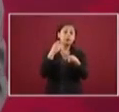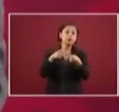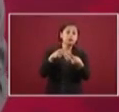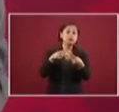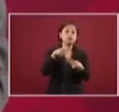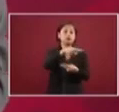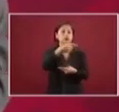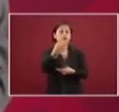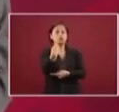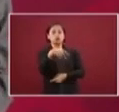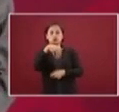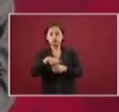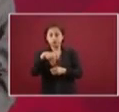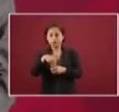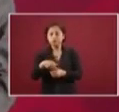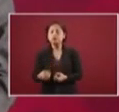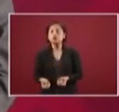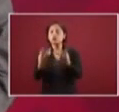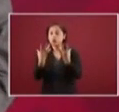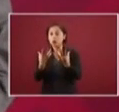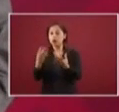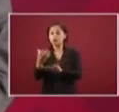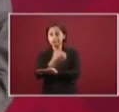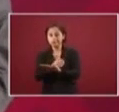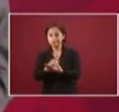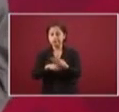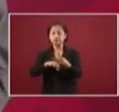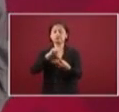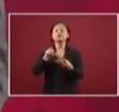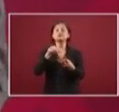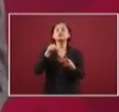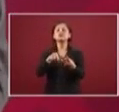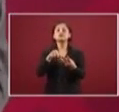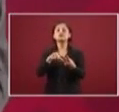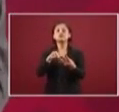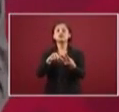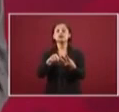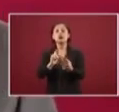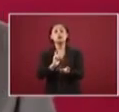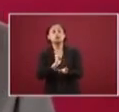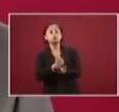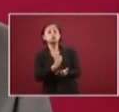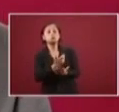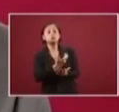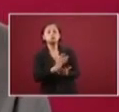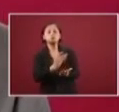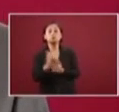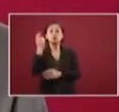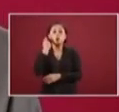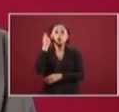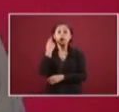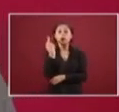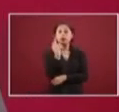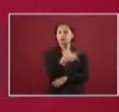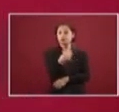y montos de jubilación para los trabajadores. ¿Qué